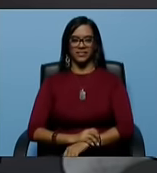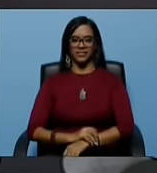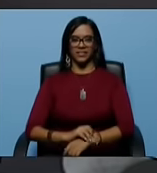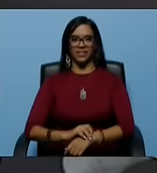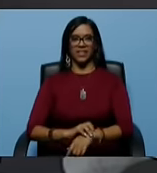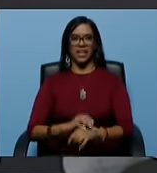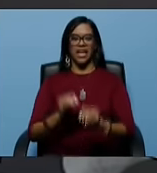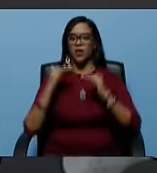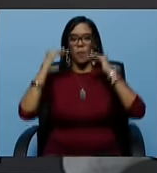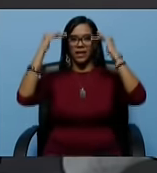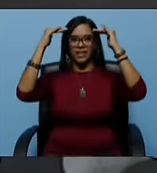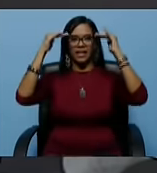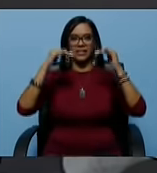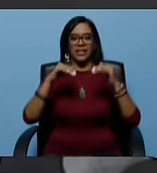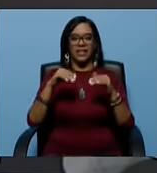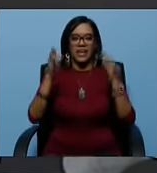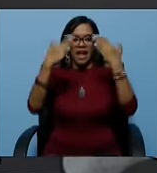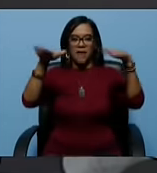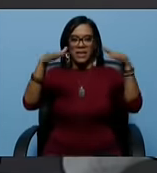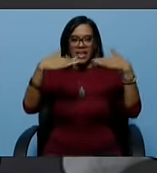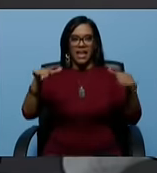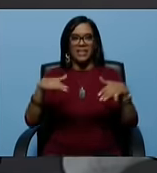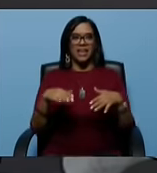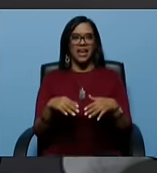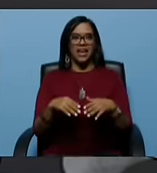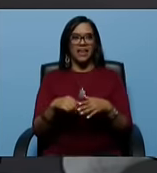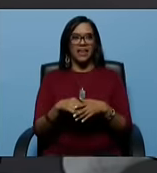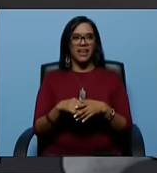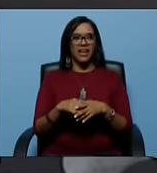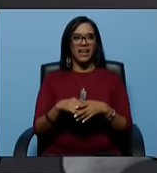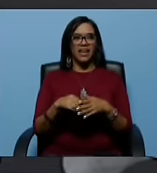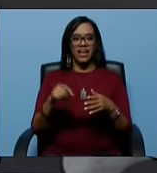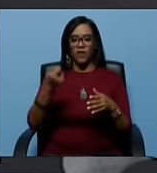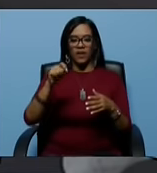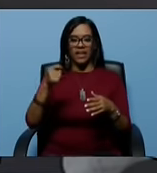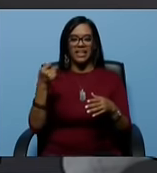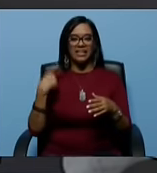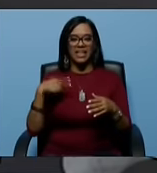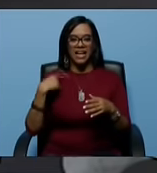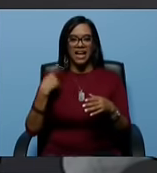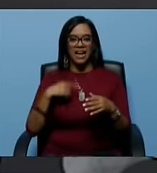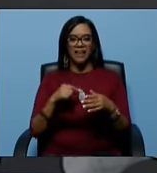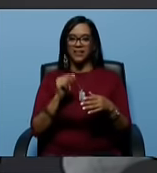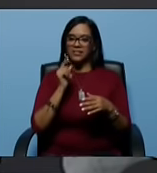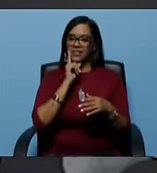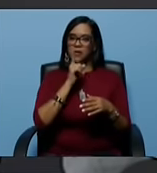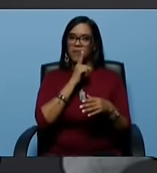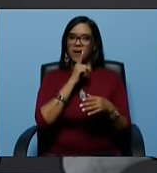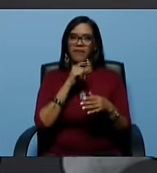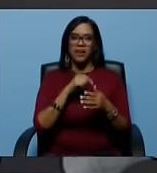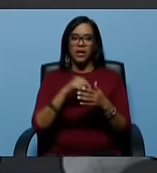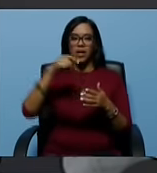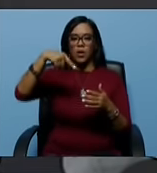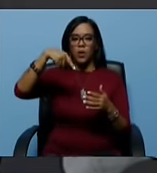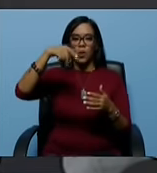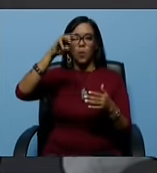Bueno, el comandante, pues, navideña. Ahí en un canal que él tenía, que se llamaba Puma